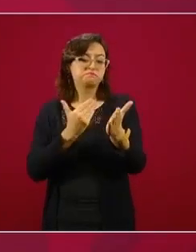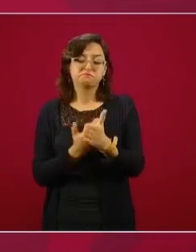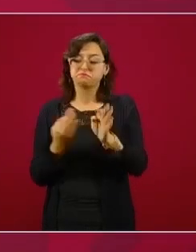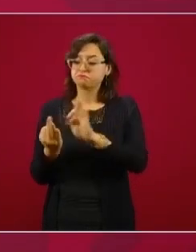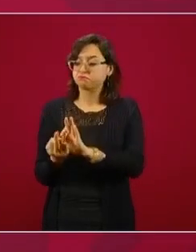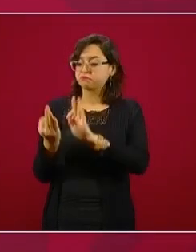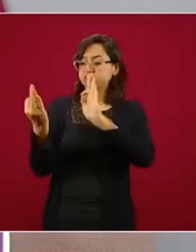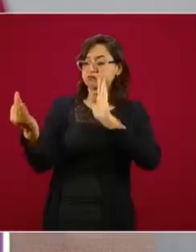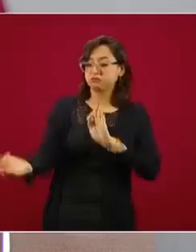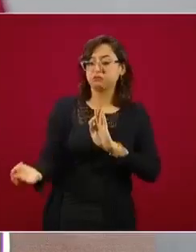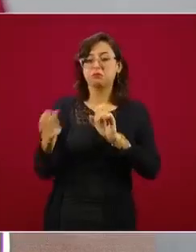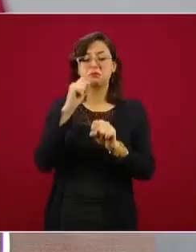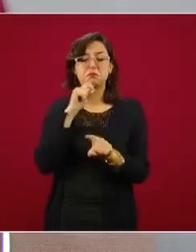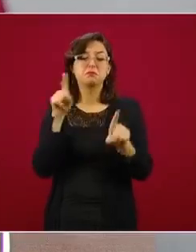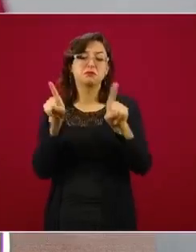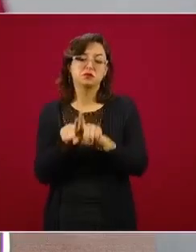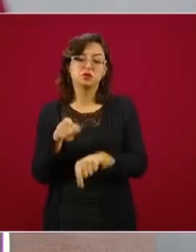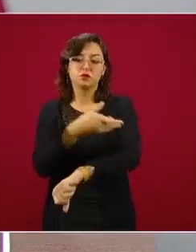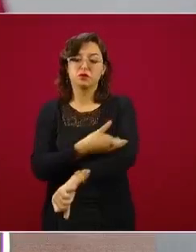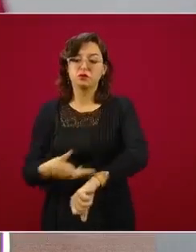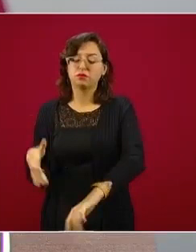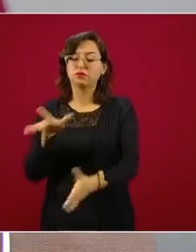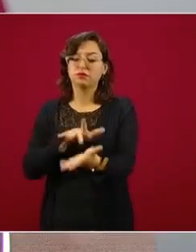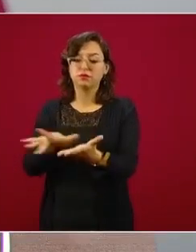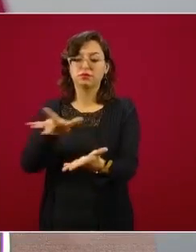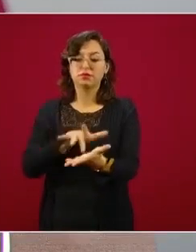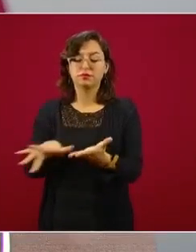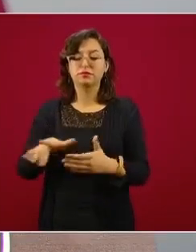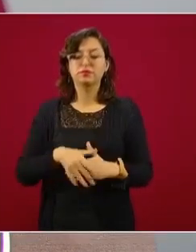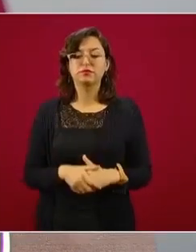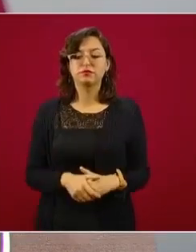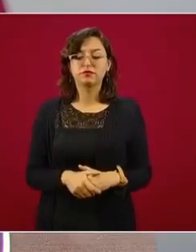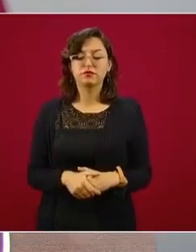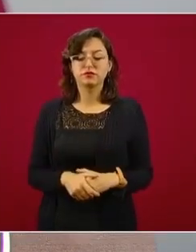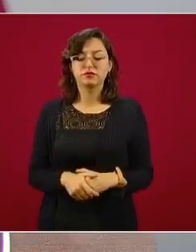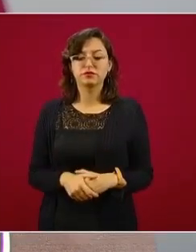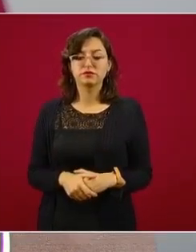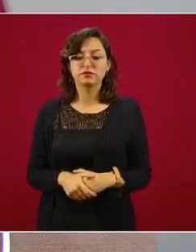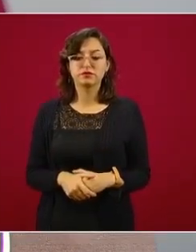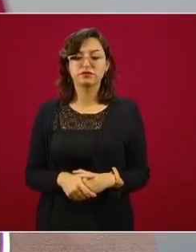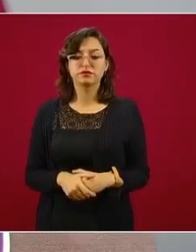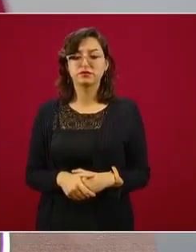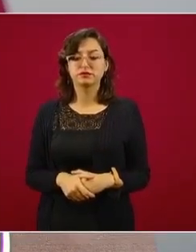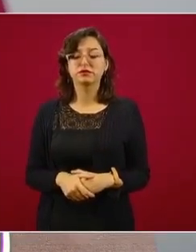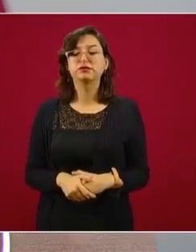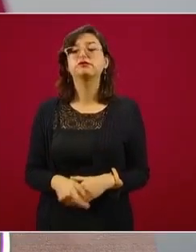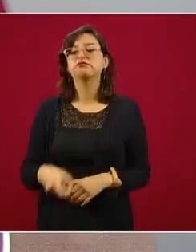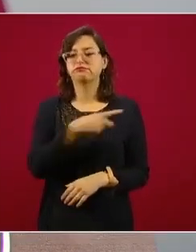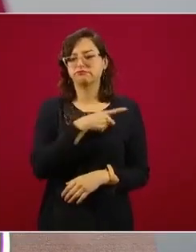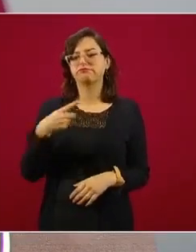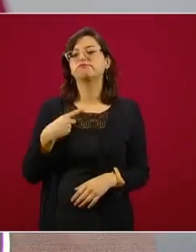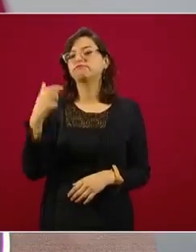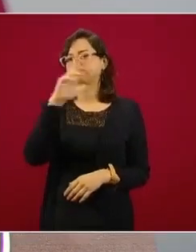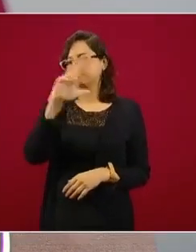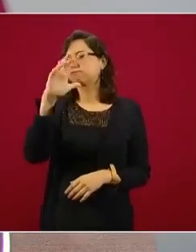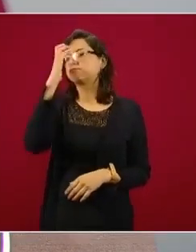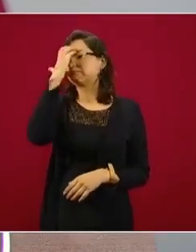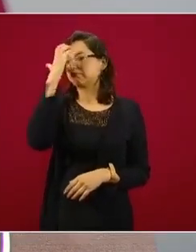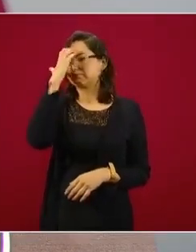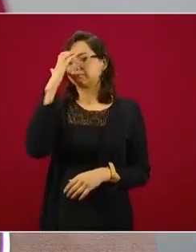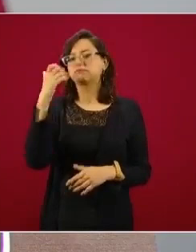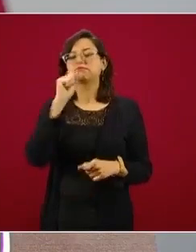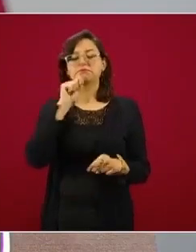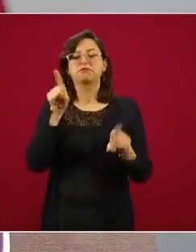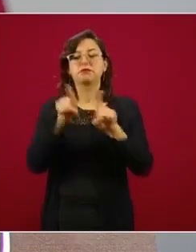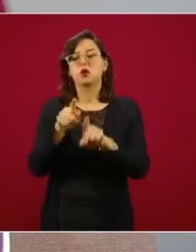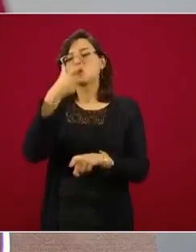cuidarlos y darles todo el apoyo a las familias y a los trabajadores que enferman. Así que pues hay que reconocer también toda la labor de los y